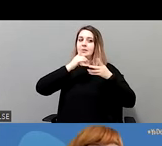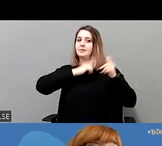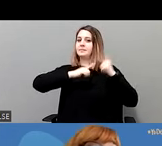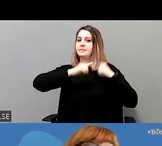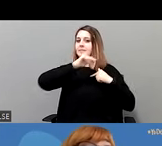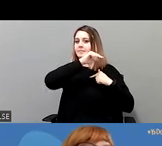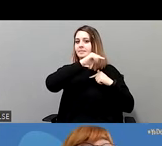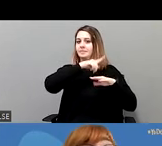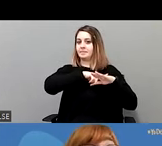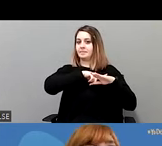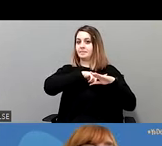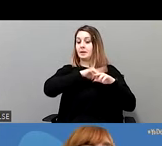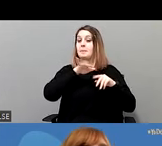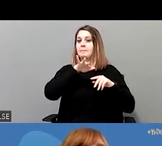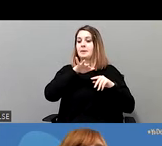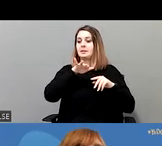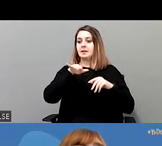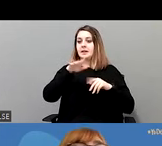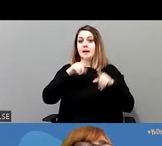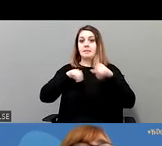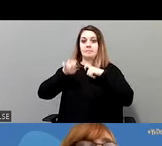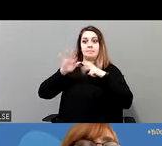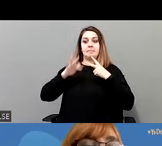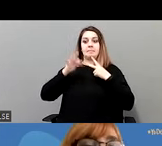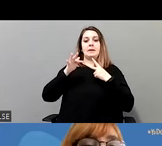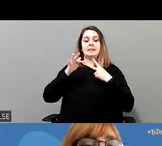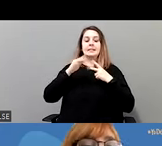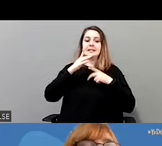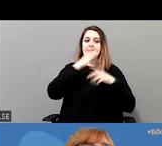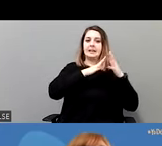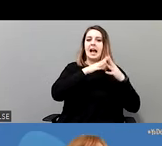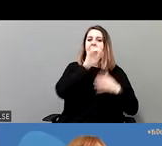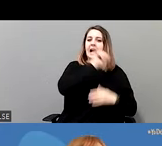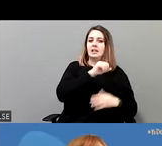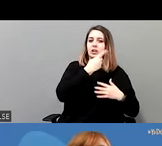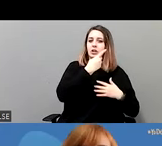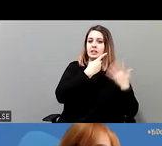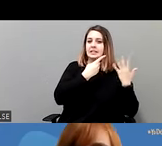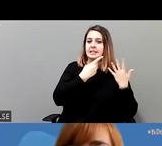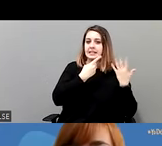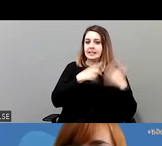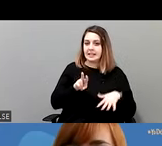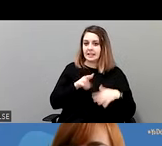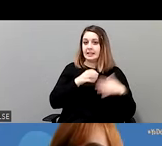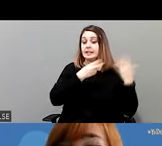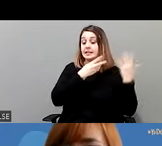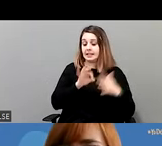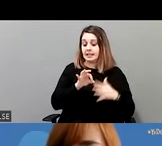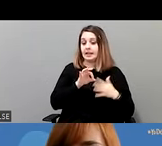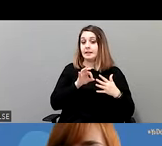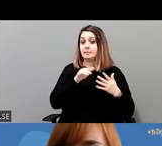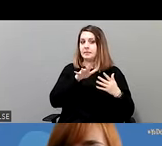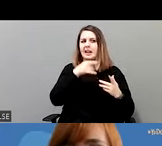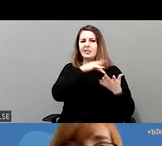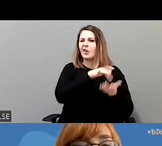en el tiempo y en el espacio, porque nos vamos a ir a los años 60-70 y al contexto de Estados Unidos. ¿Y qué pasó